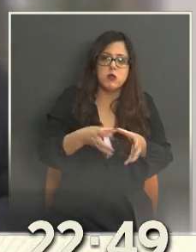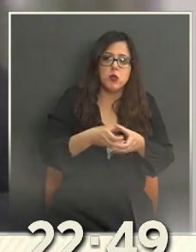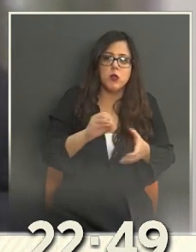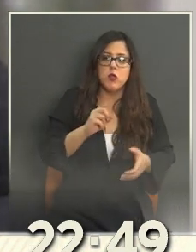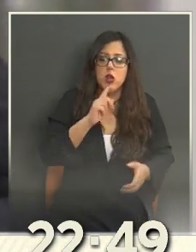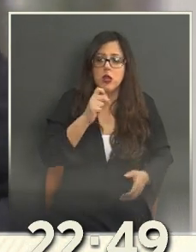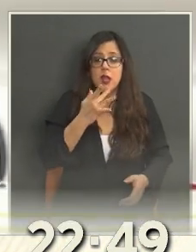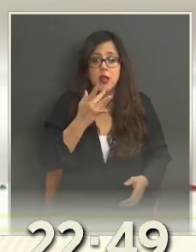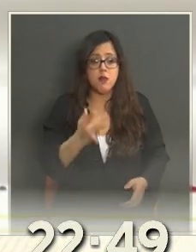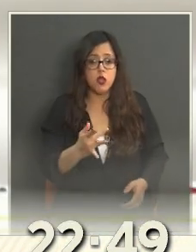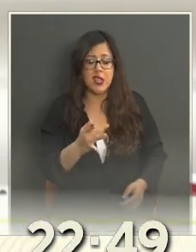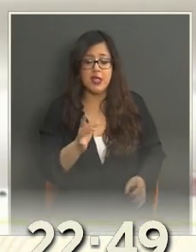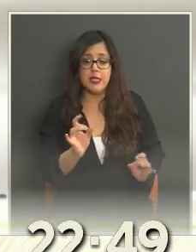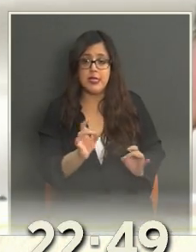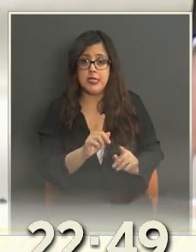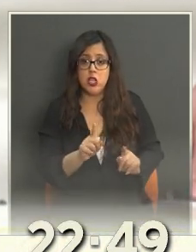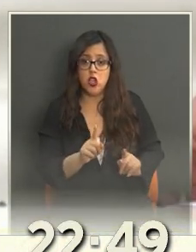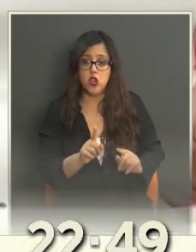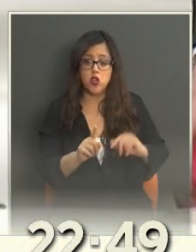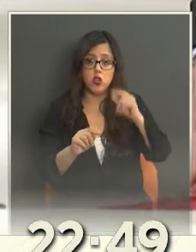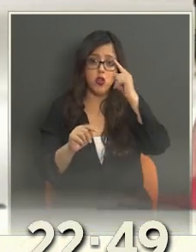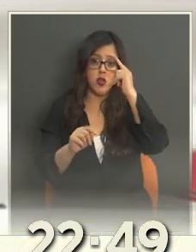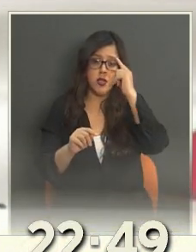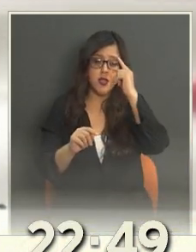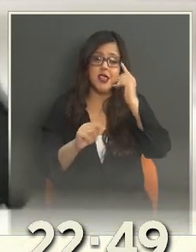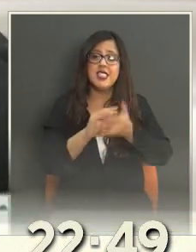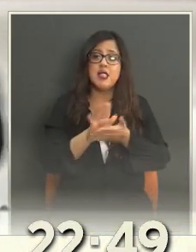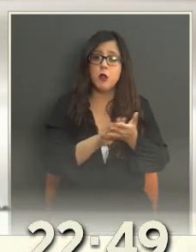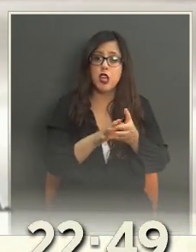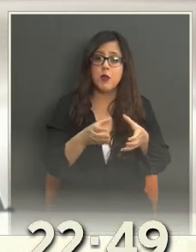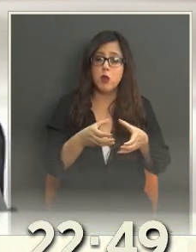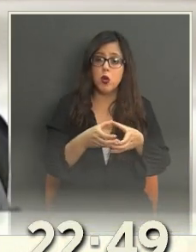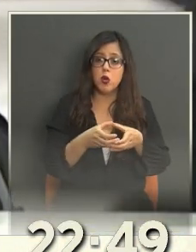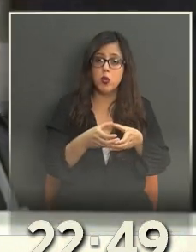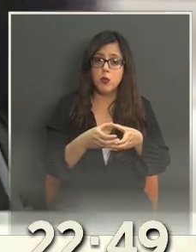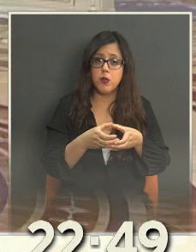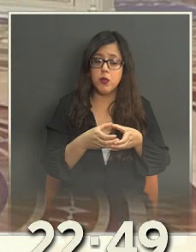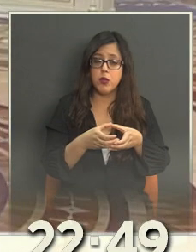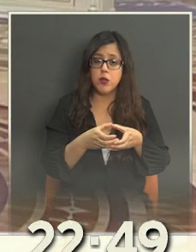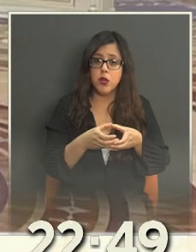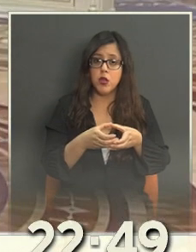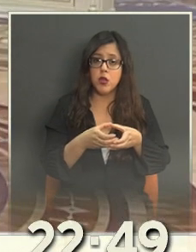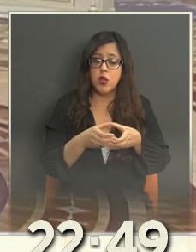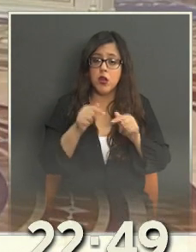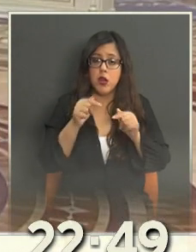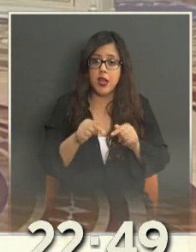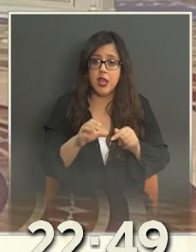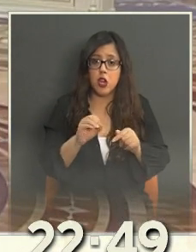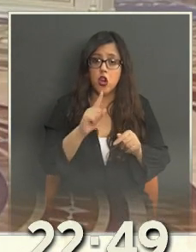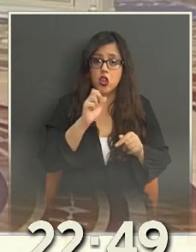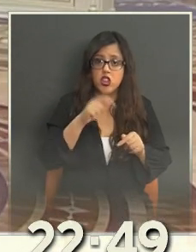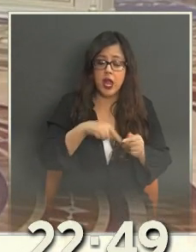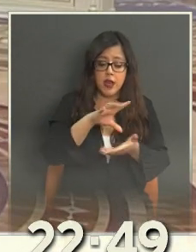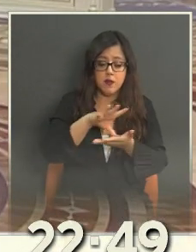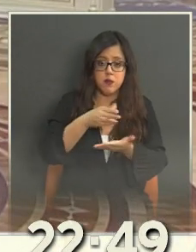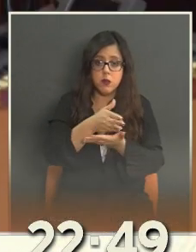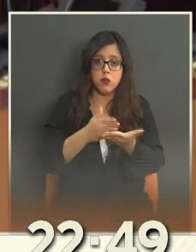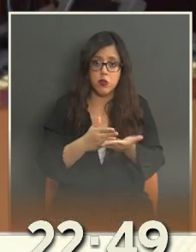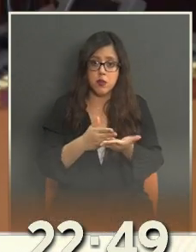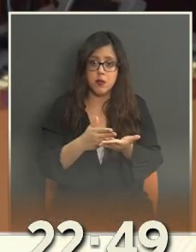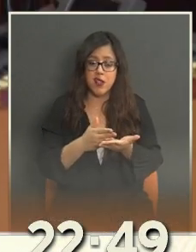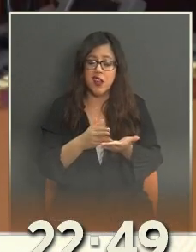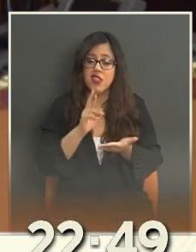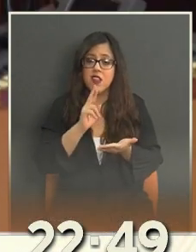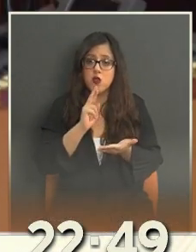no su cráneo ingresa a la organización es otan que queda en la frontera de rusia claro los adversarios están